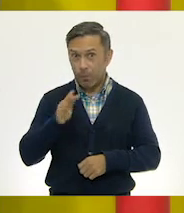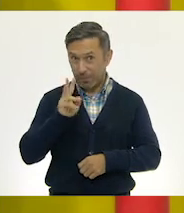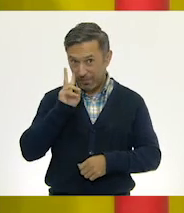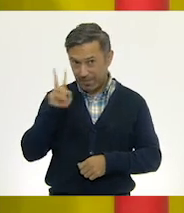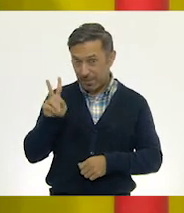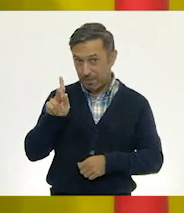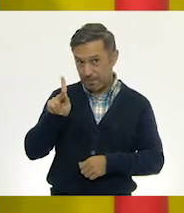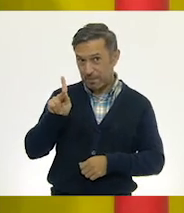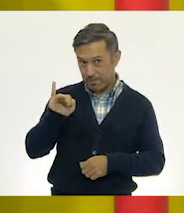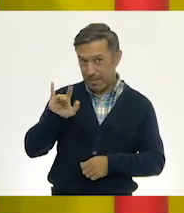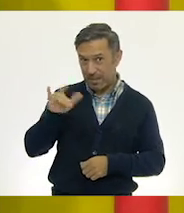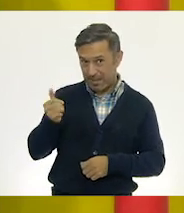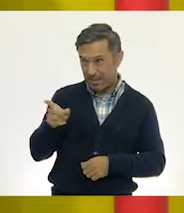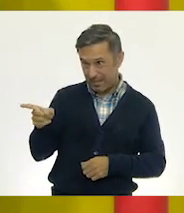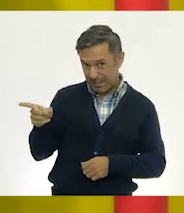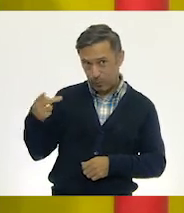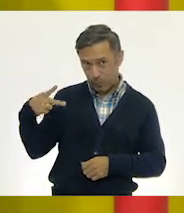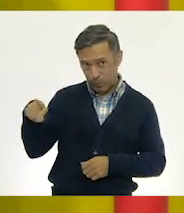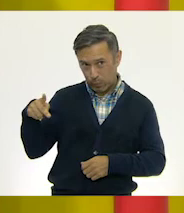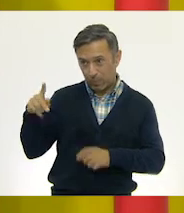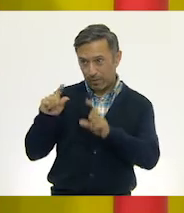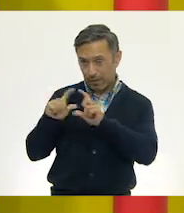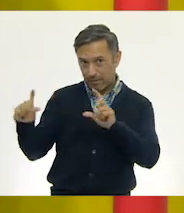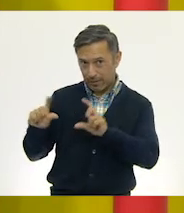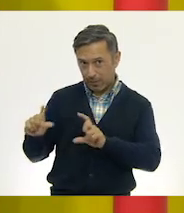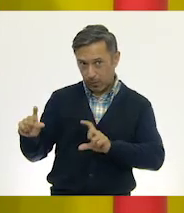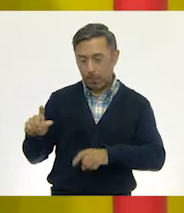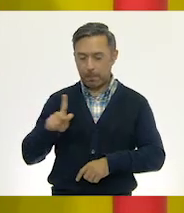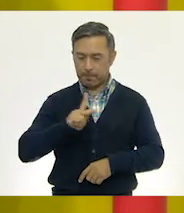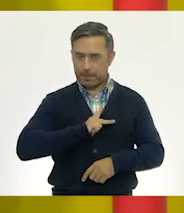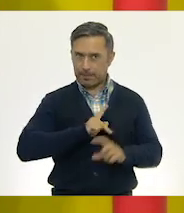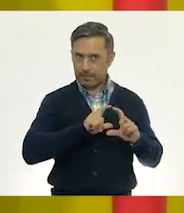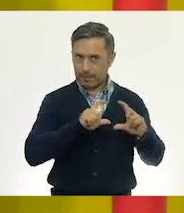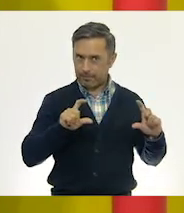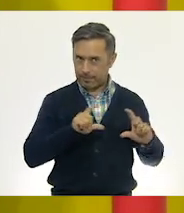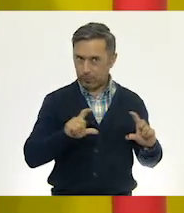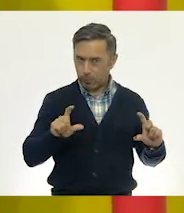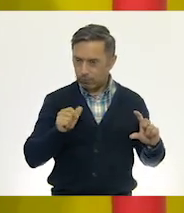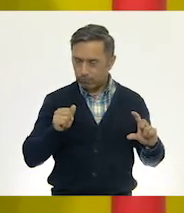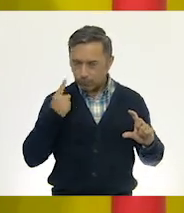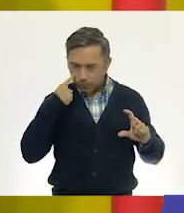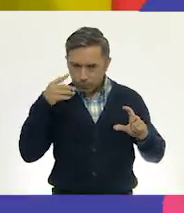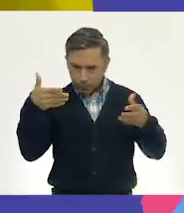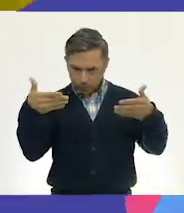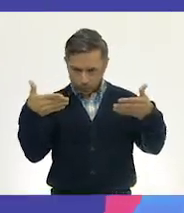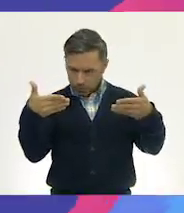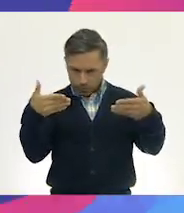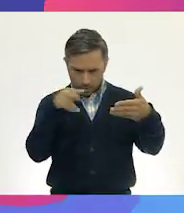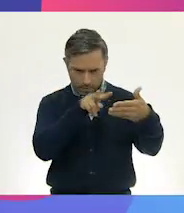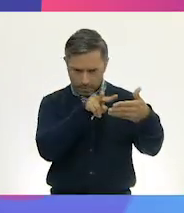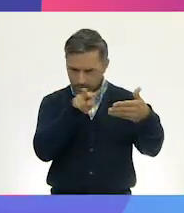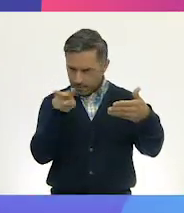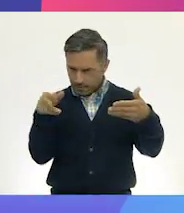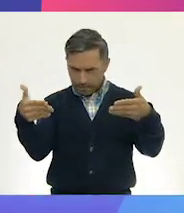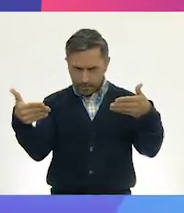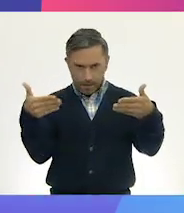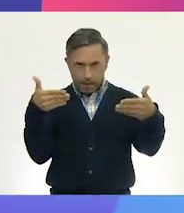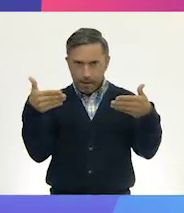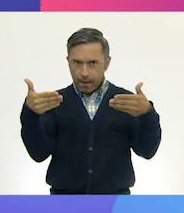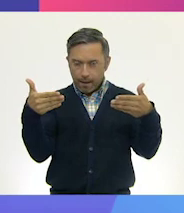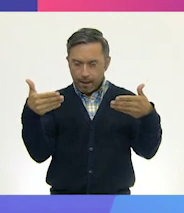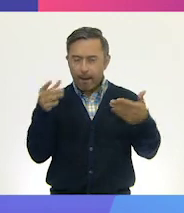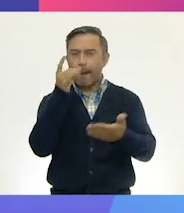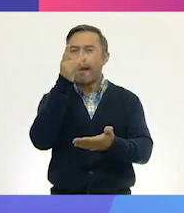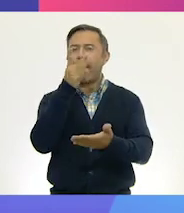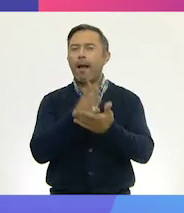Pili y van a observar mis tableros. Y van a decidir quién tiene más. ¿Quién tiene